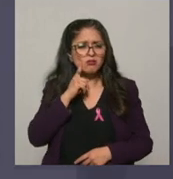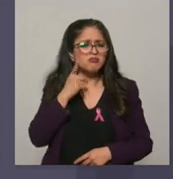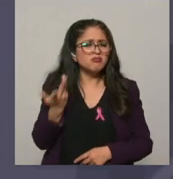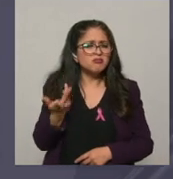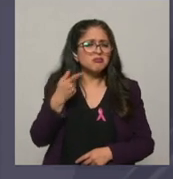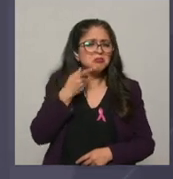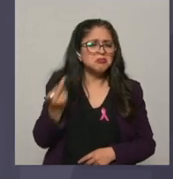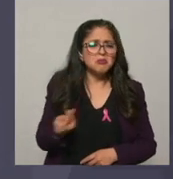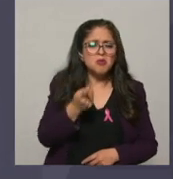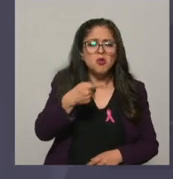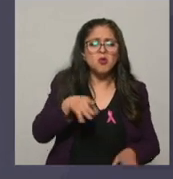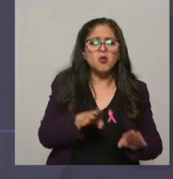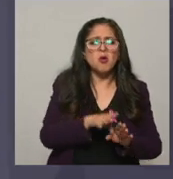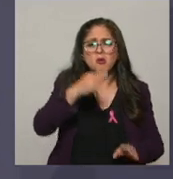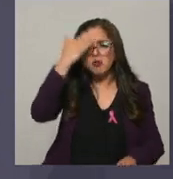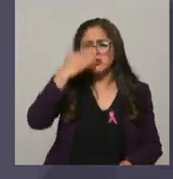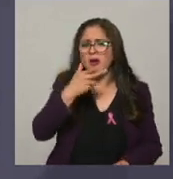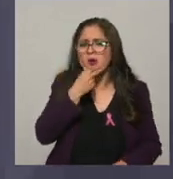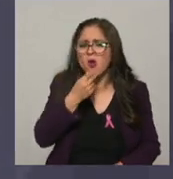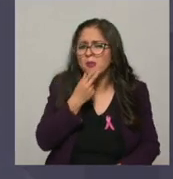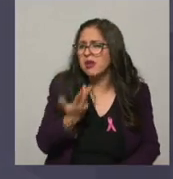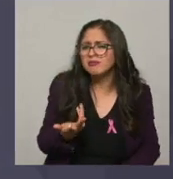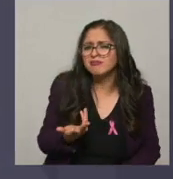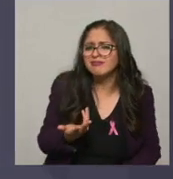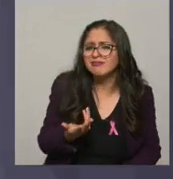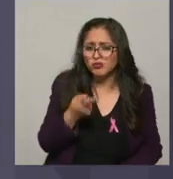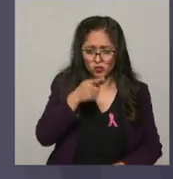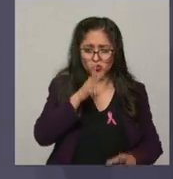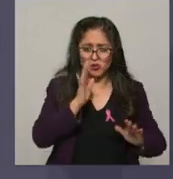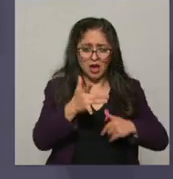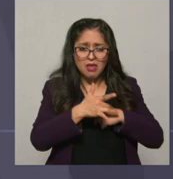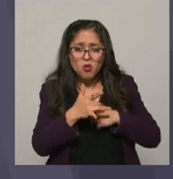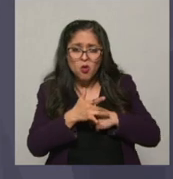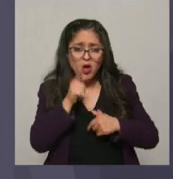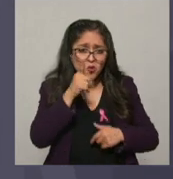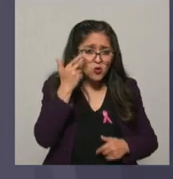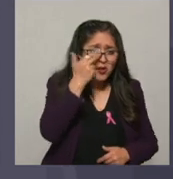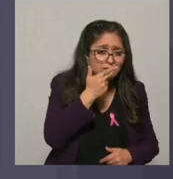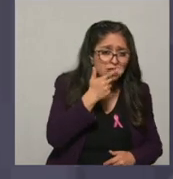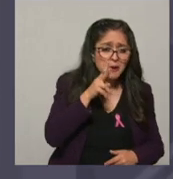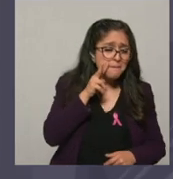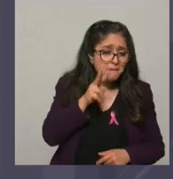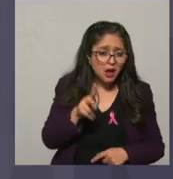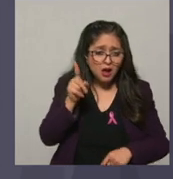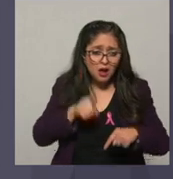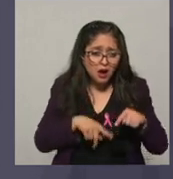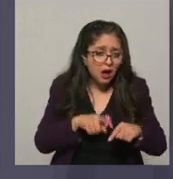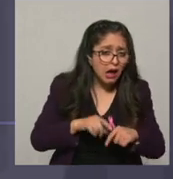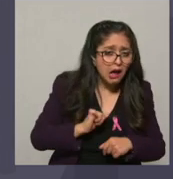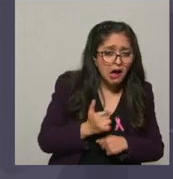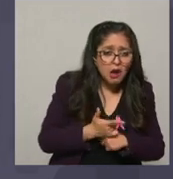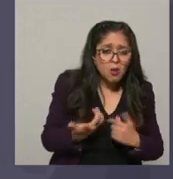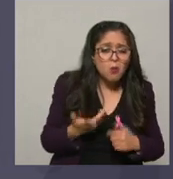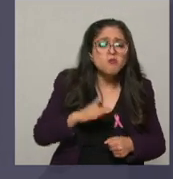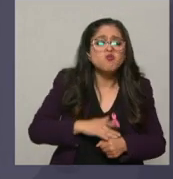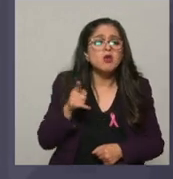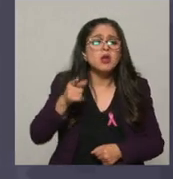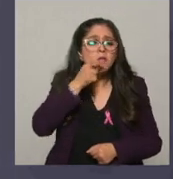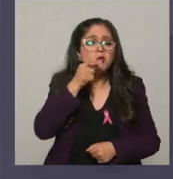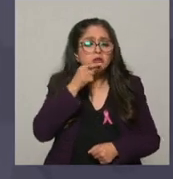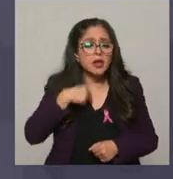era un hombre? O sea, ¿la revisó, le esculcó, le vio o qué pasó? ¿O con qué se argumentó